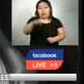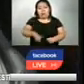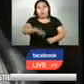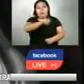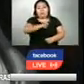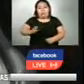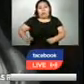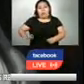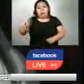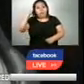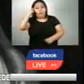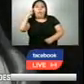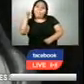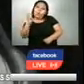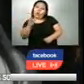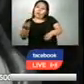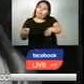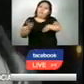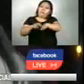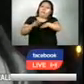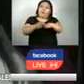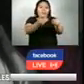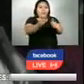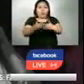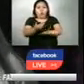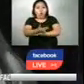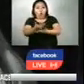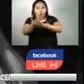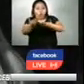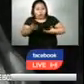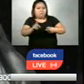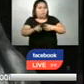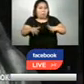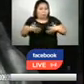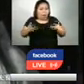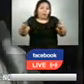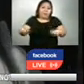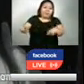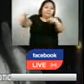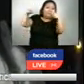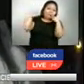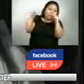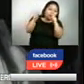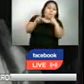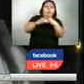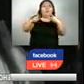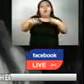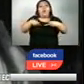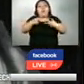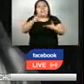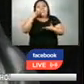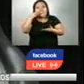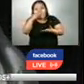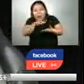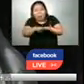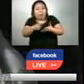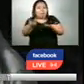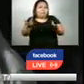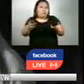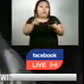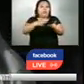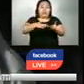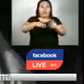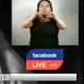por eso que nos hemos hecho presentes y les hemos traído diferentes implementos como frazadas, kits de higiene personal que constan